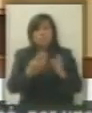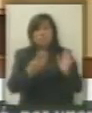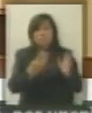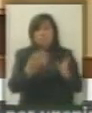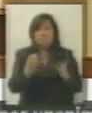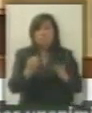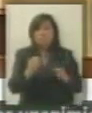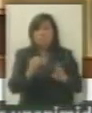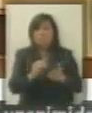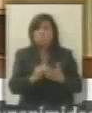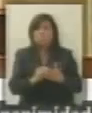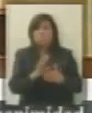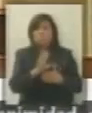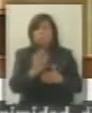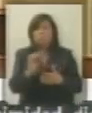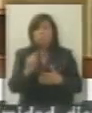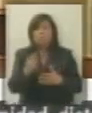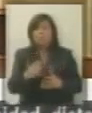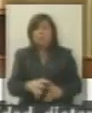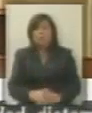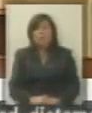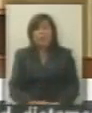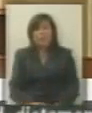70.000 a más de 500.000.